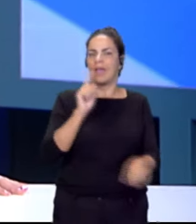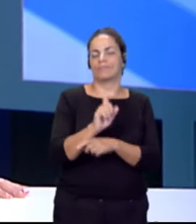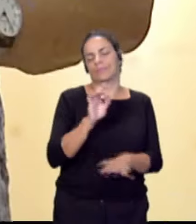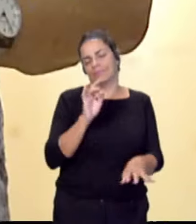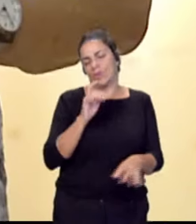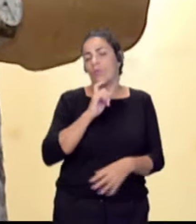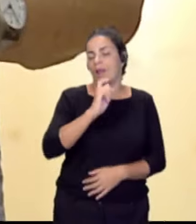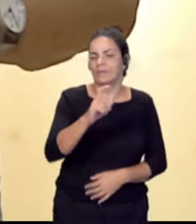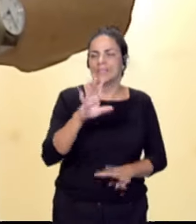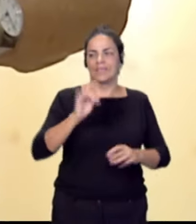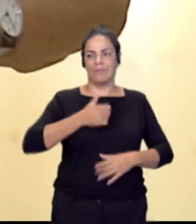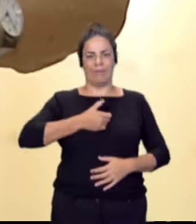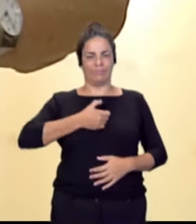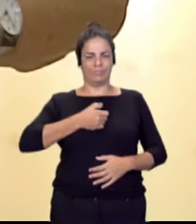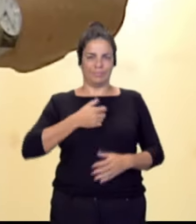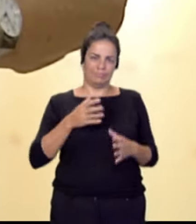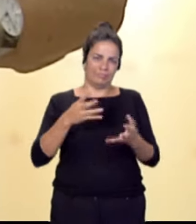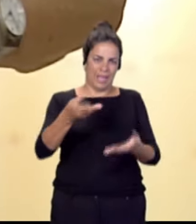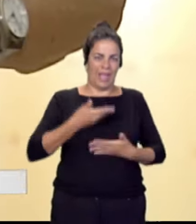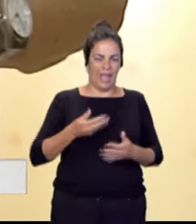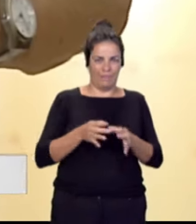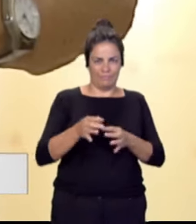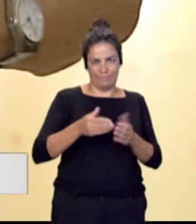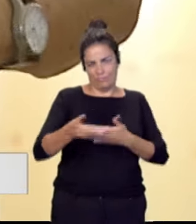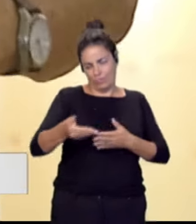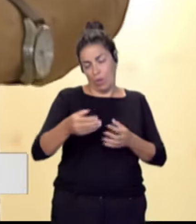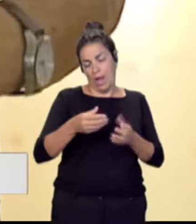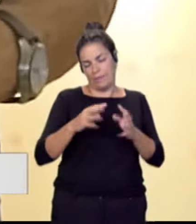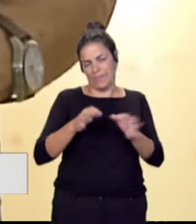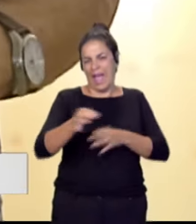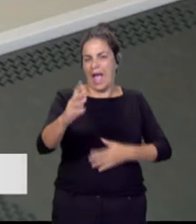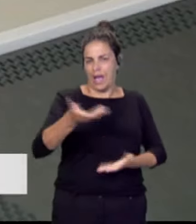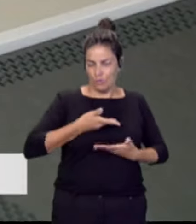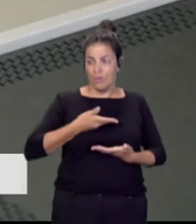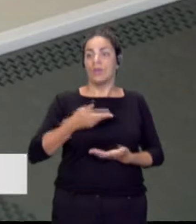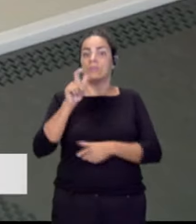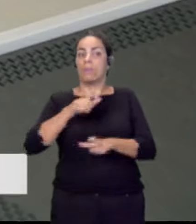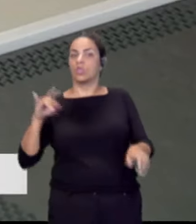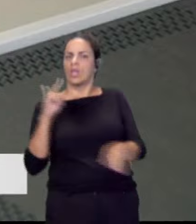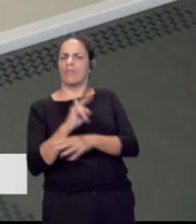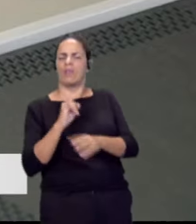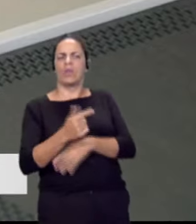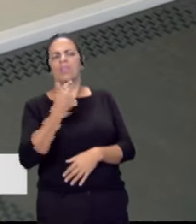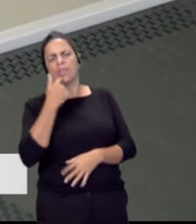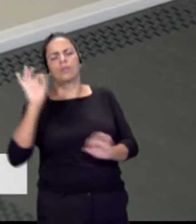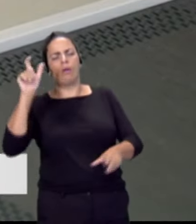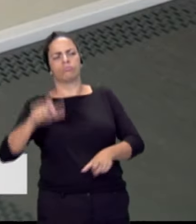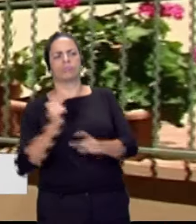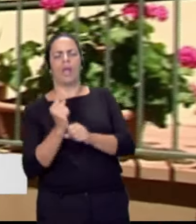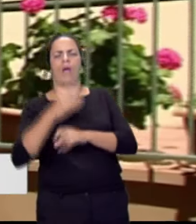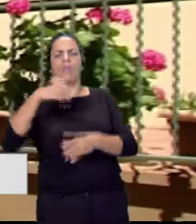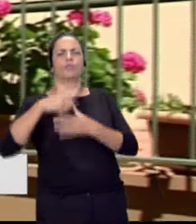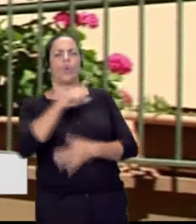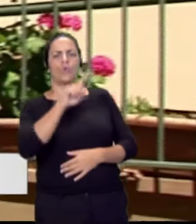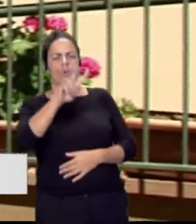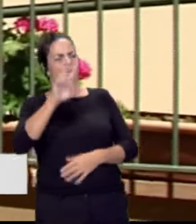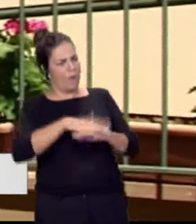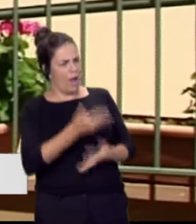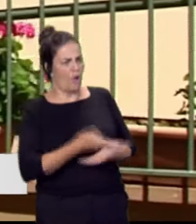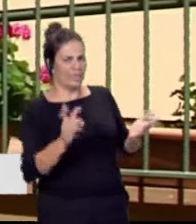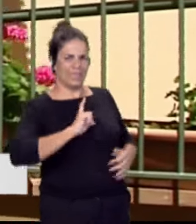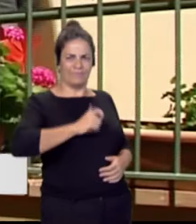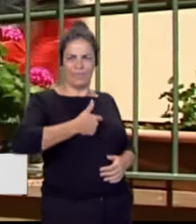de teleasistencia. Estafadores se hacen pasar por trabajadores del 112 para ofrecer este dispositivo también de Cruz